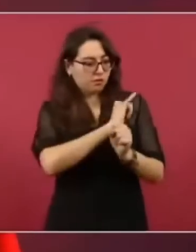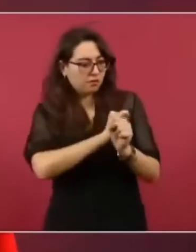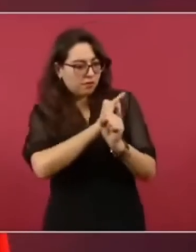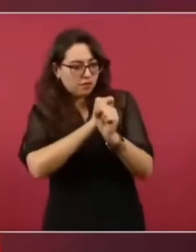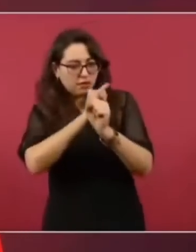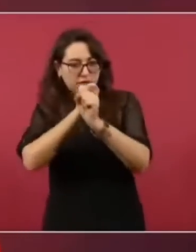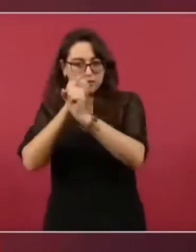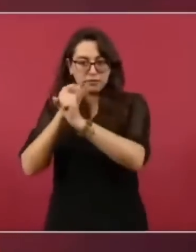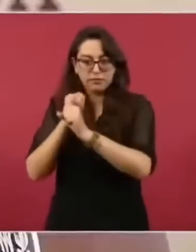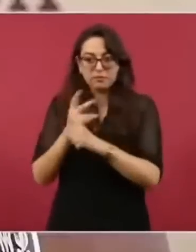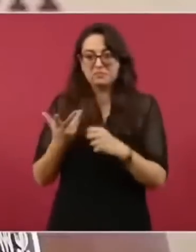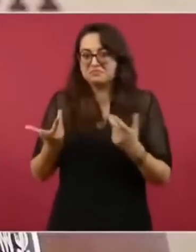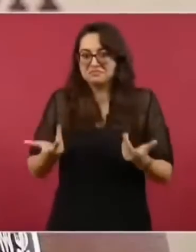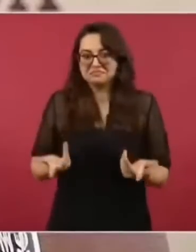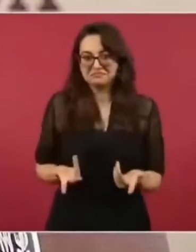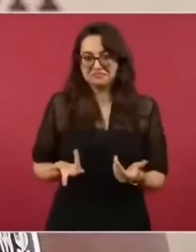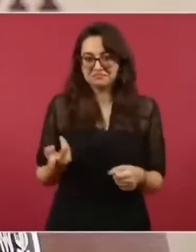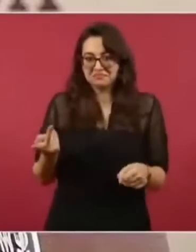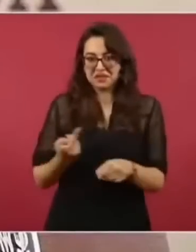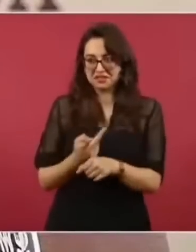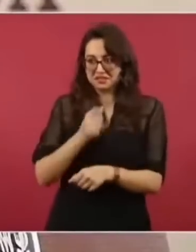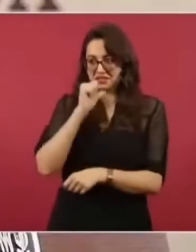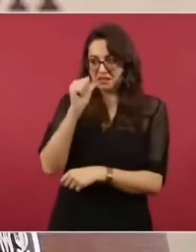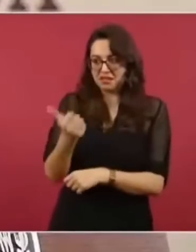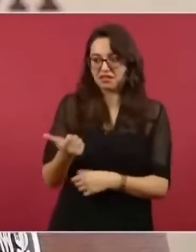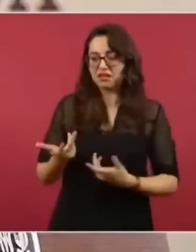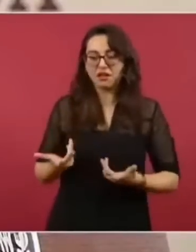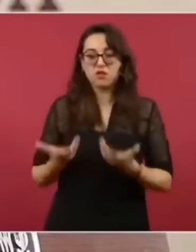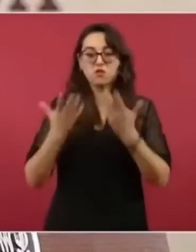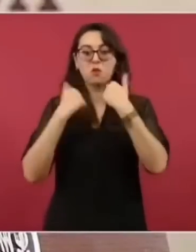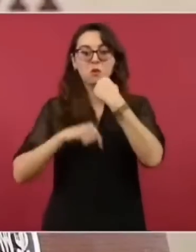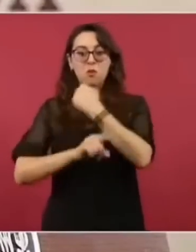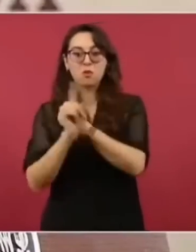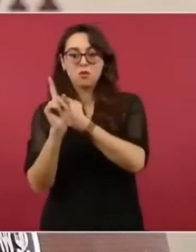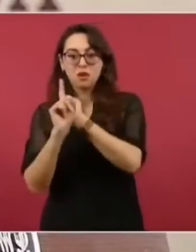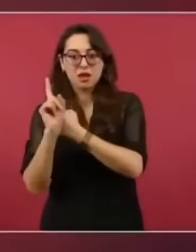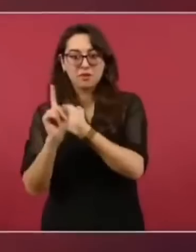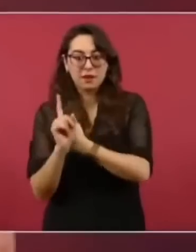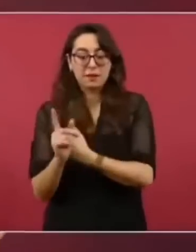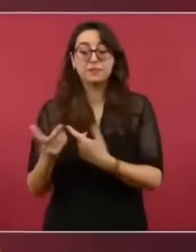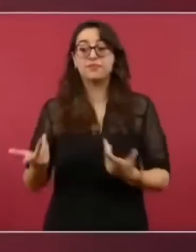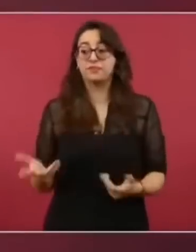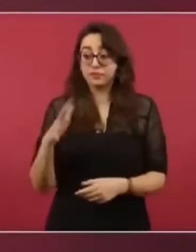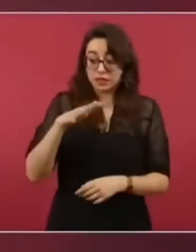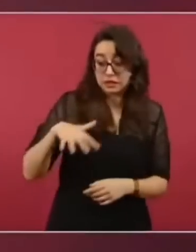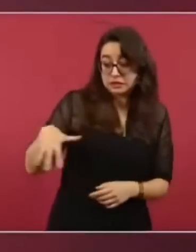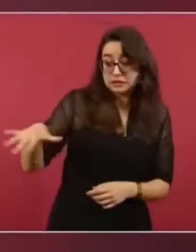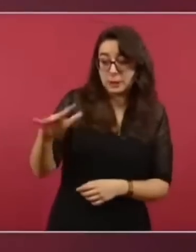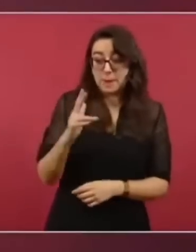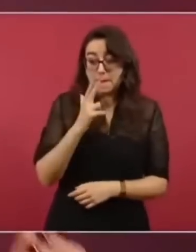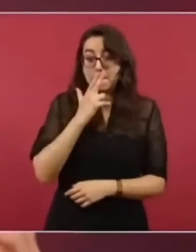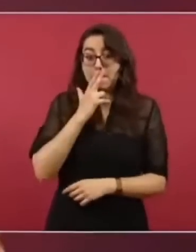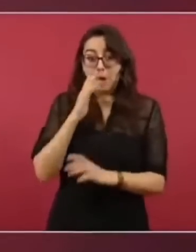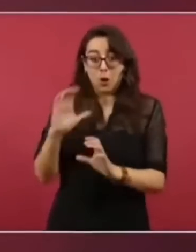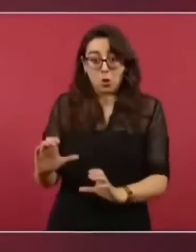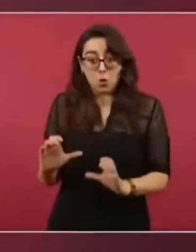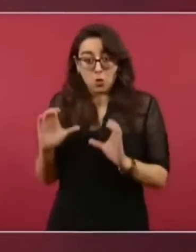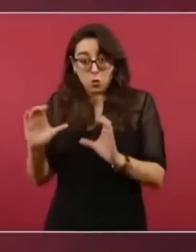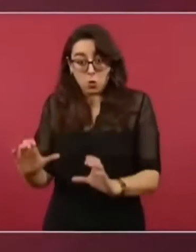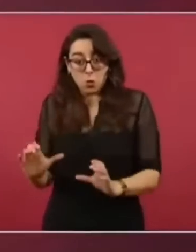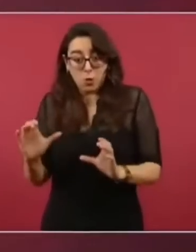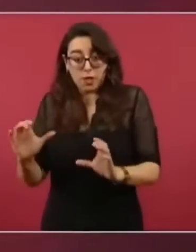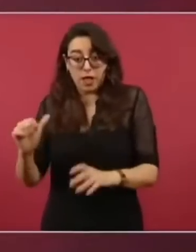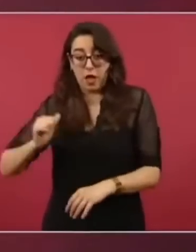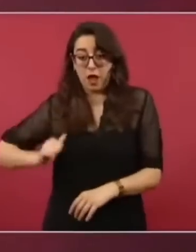requiere preservar el medio ambiente, el presidente de la República, Andrés Manuel López Obrador, ha instruido que los